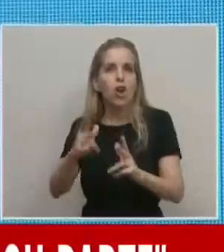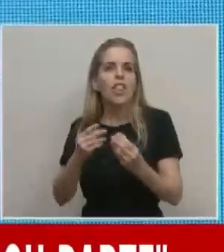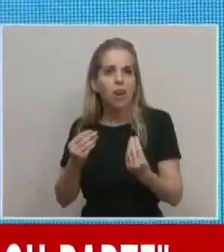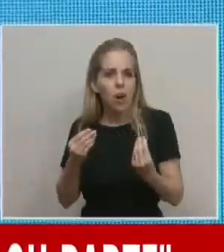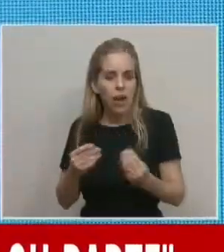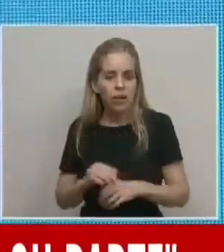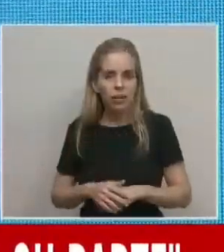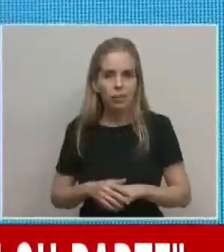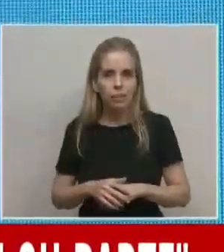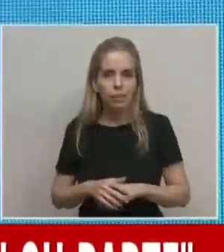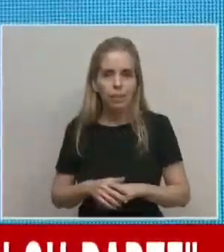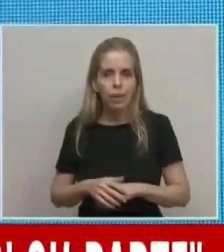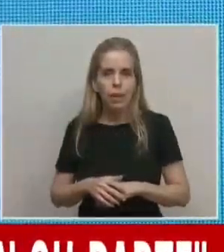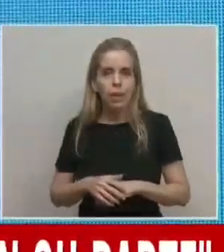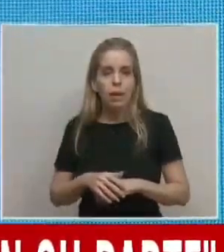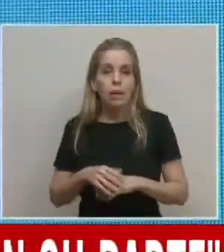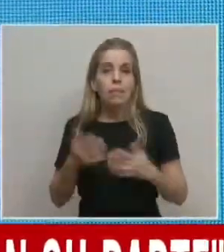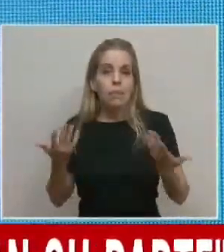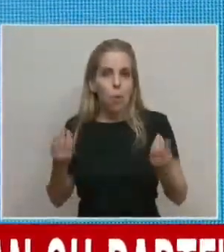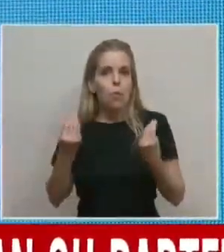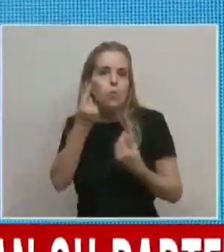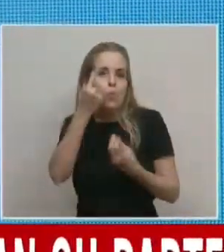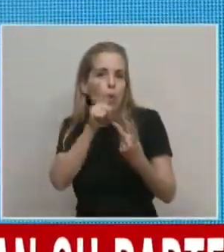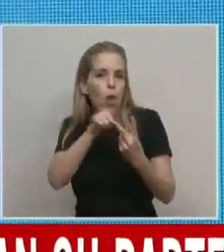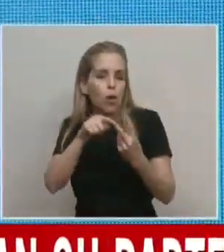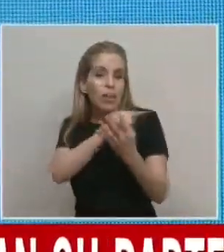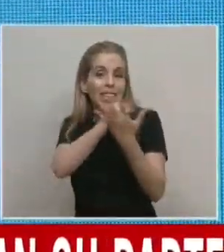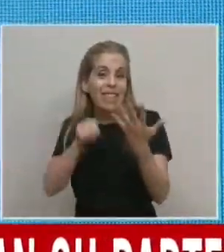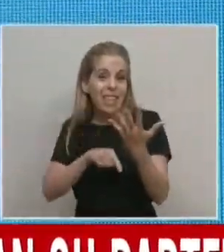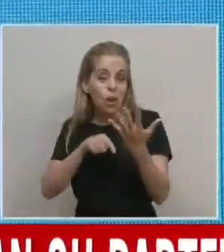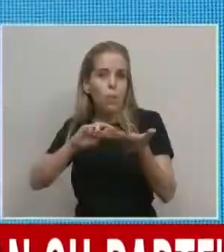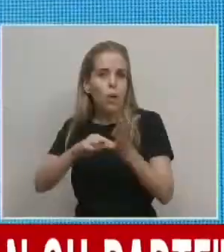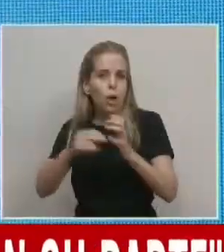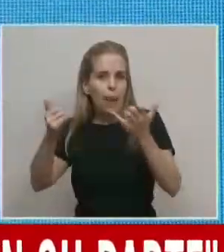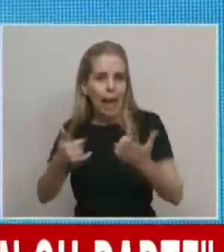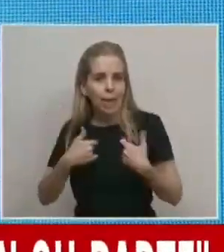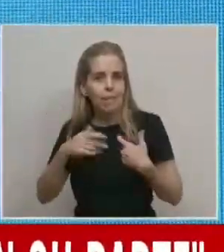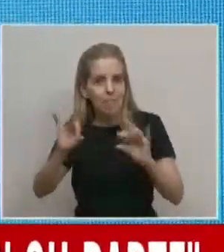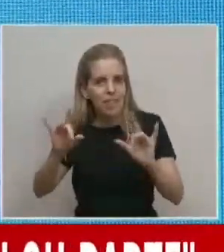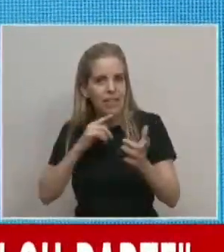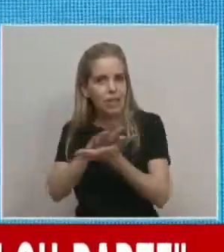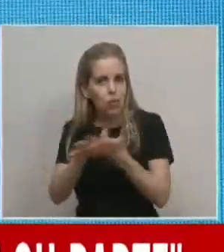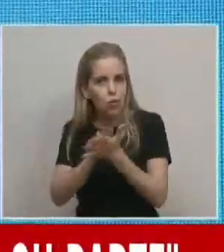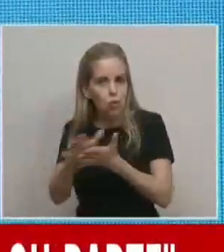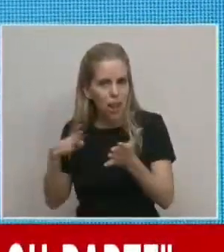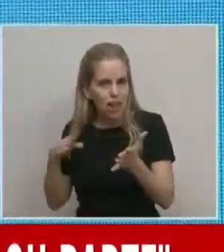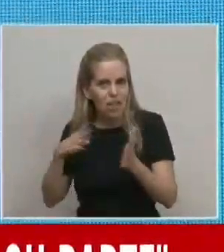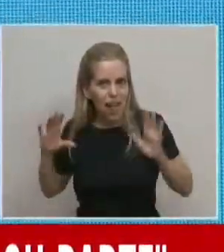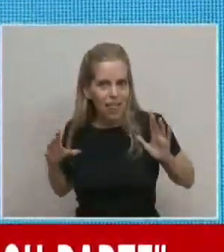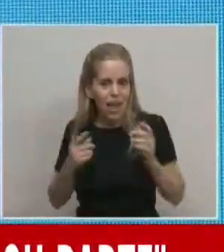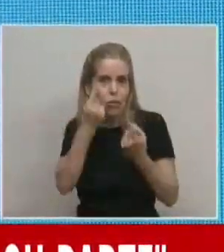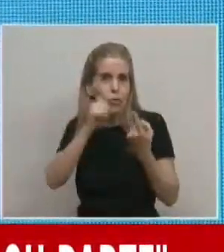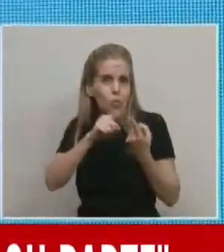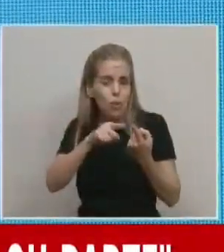es que parte del problema, de uno de los cinco problemas que me cuesta resolver, no está